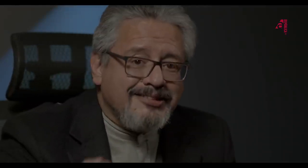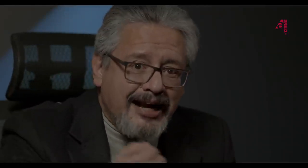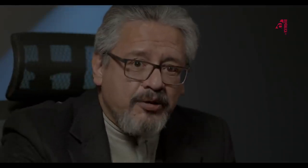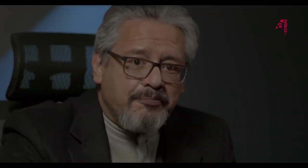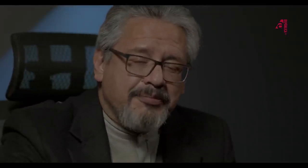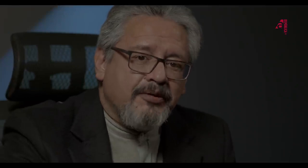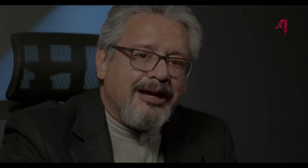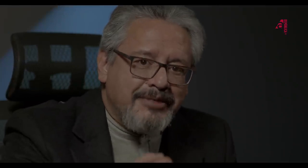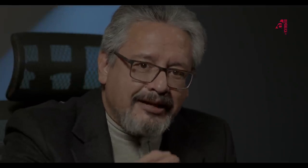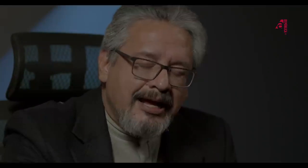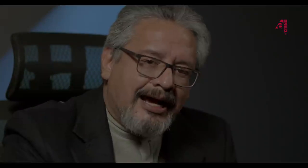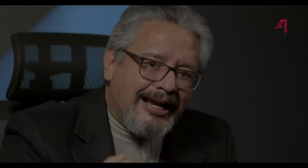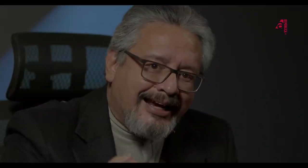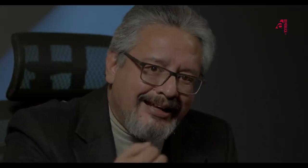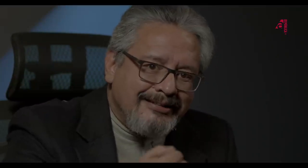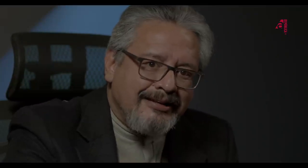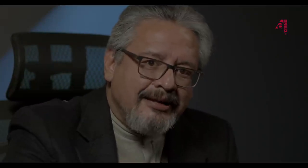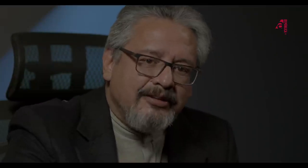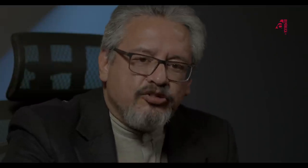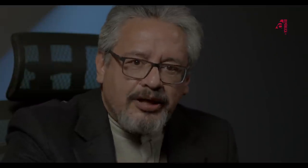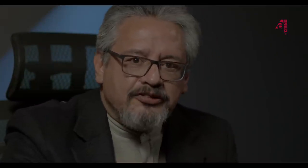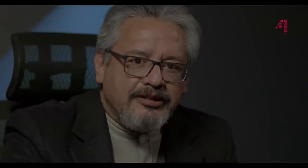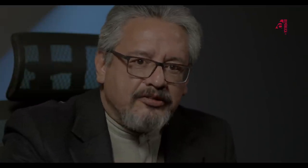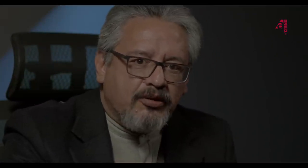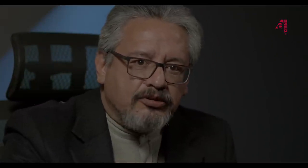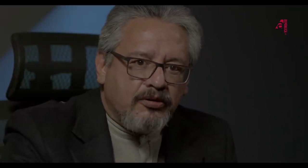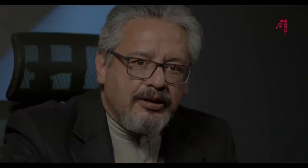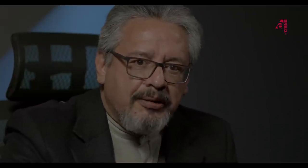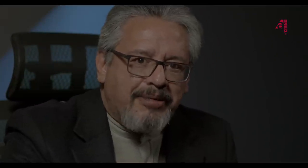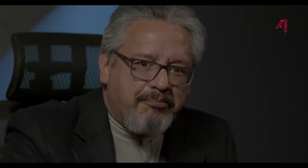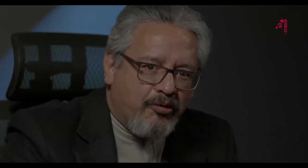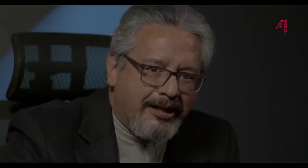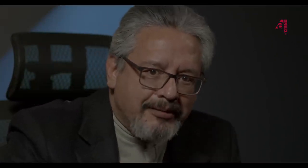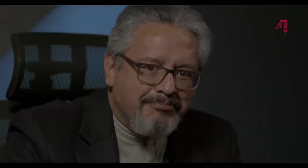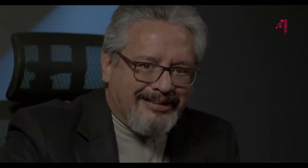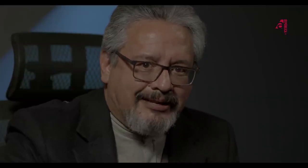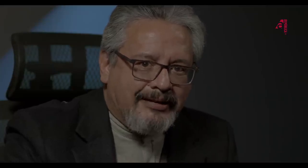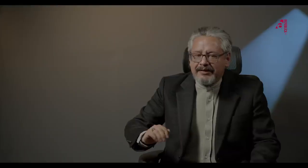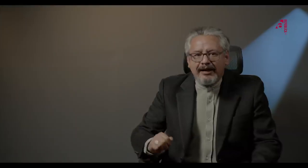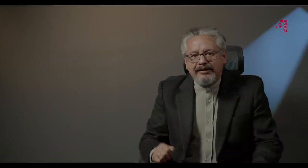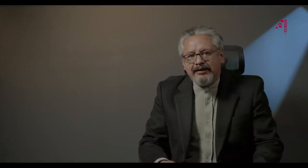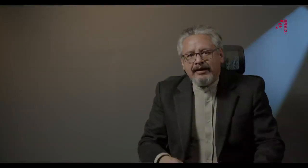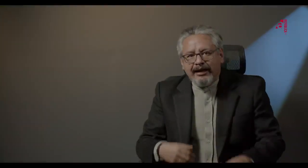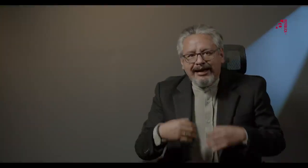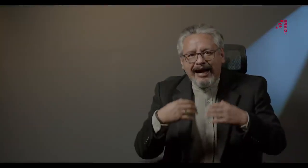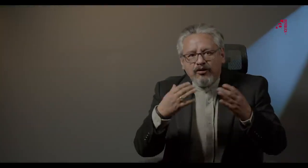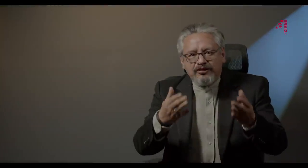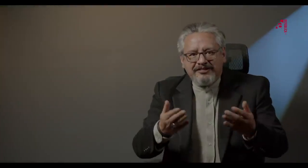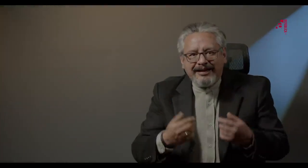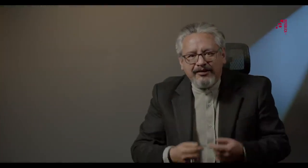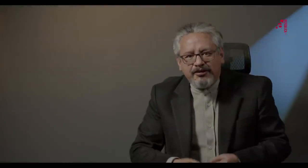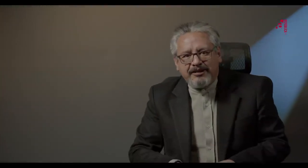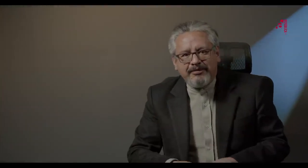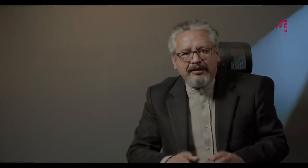era necesario primero cambiar a la gente de los órganos internos de control para poder mantener a raya a